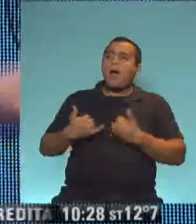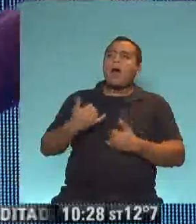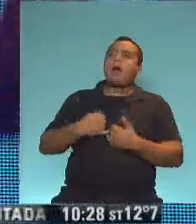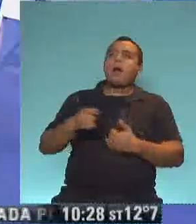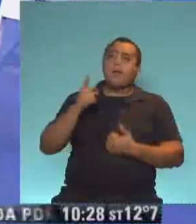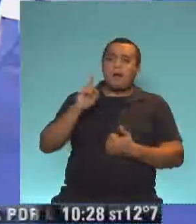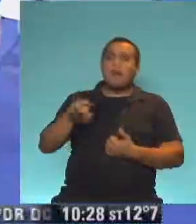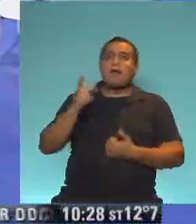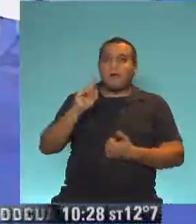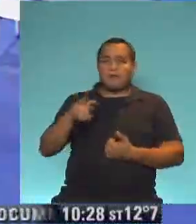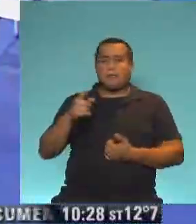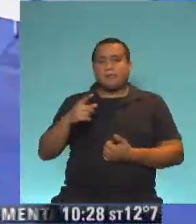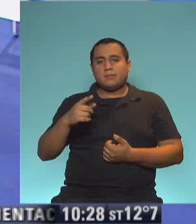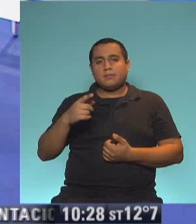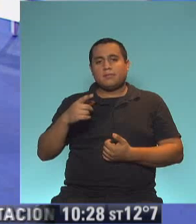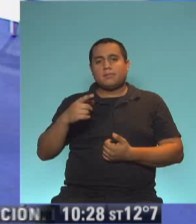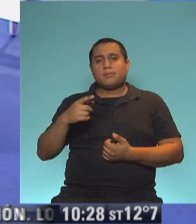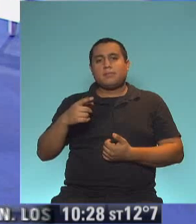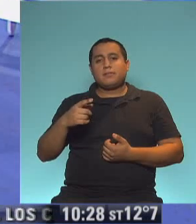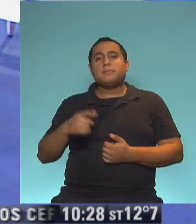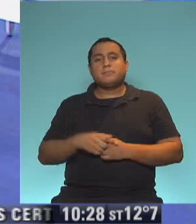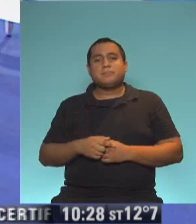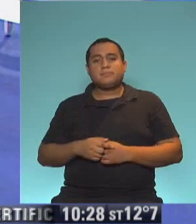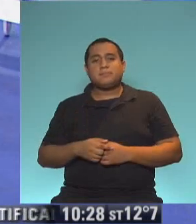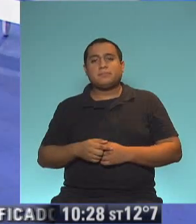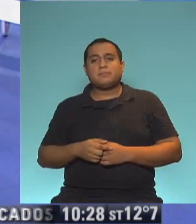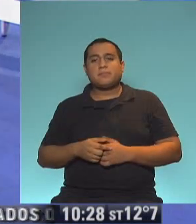nos está tirando, mira, un centro. Me tiró un centro la señora Mechi.